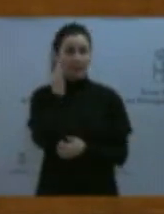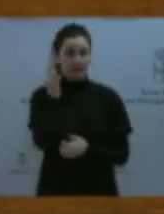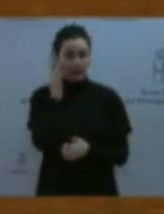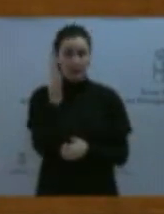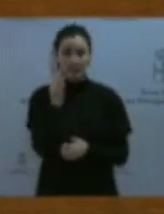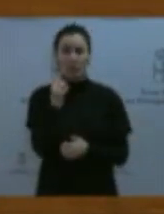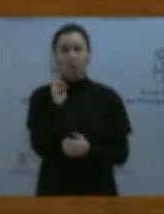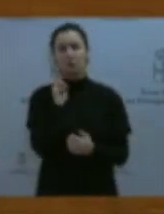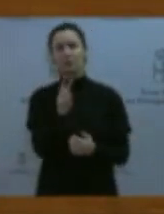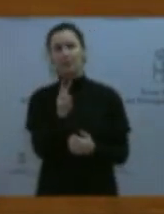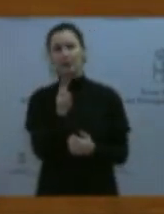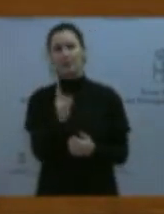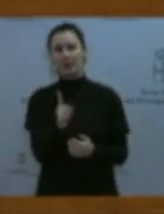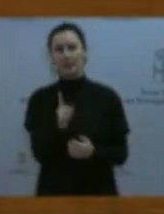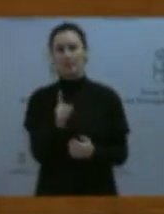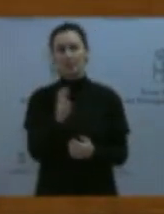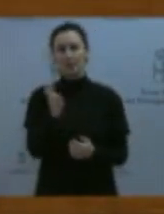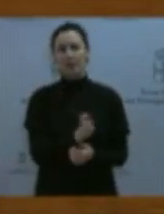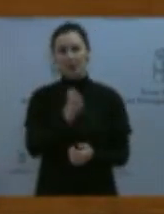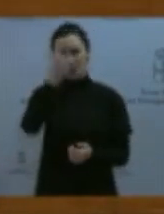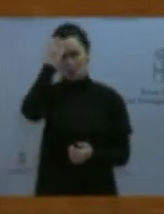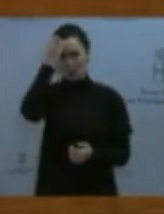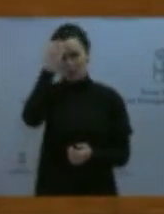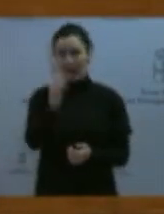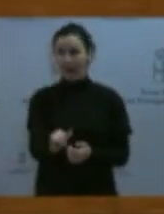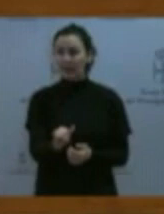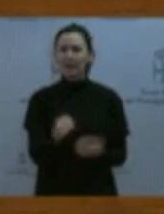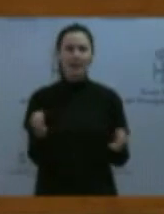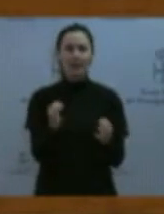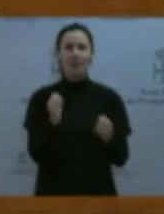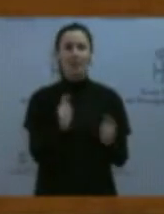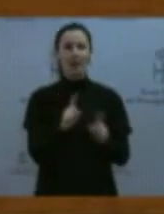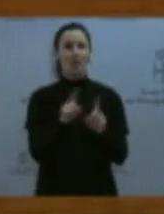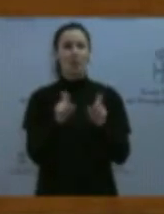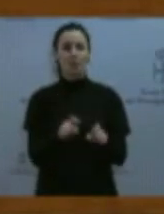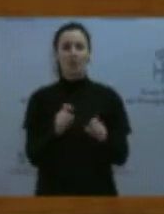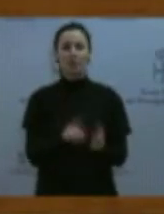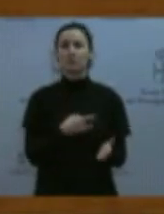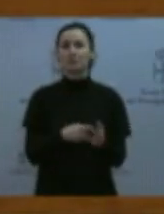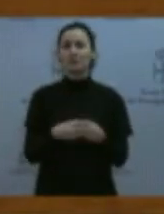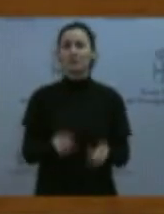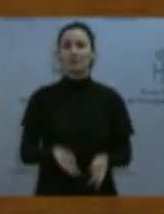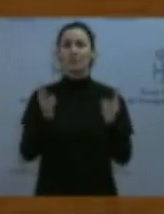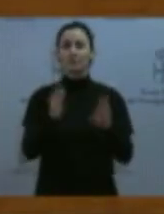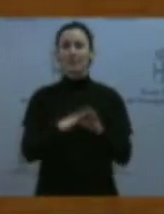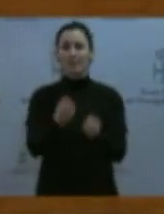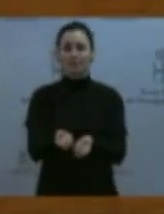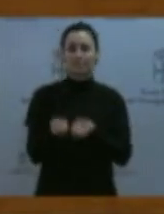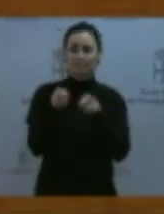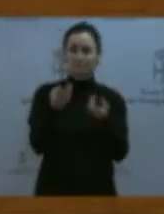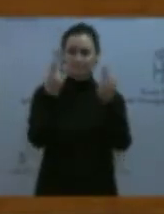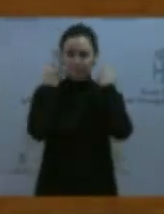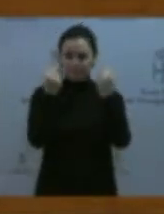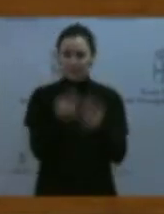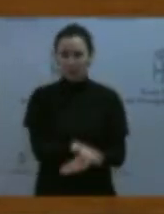su existencia ha de cuestionarse en un sistema democrático en el que se proclama la subordinación de todos los poderes públicos a